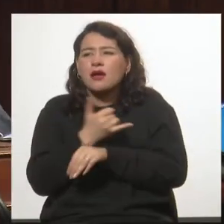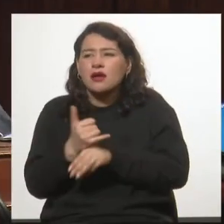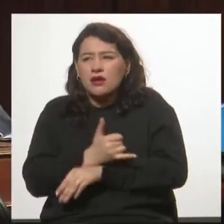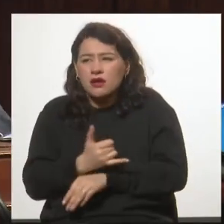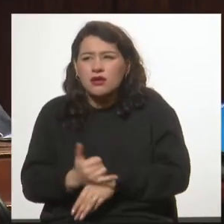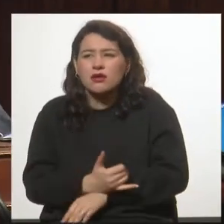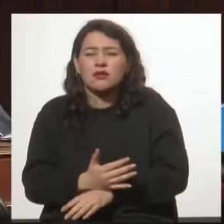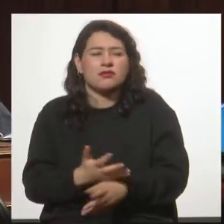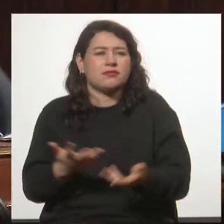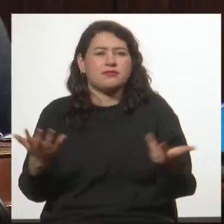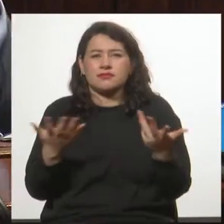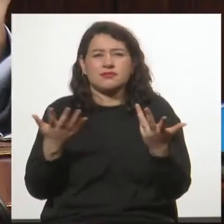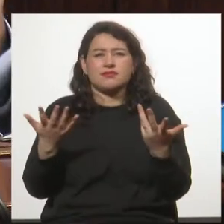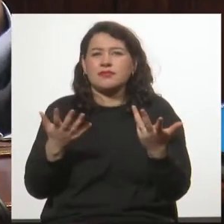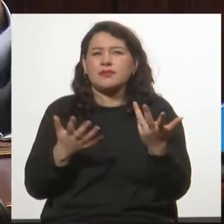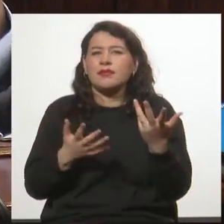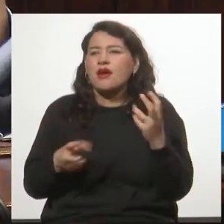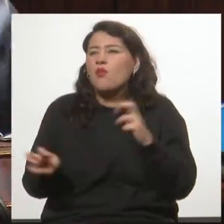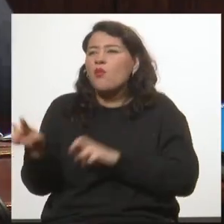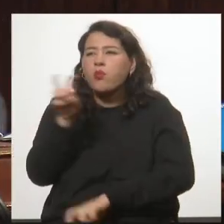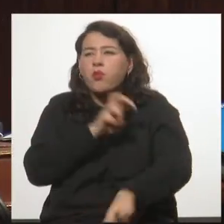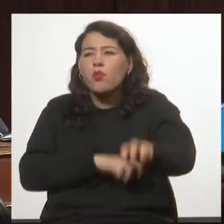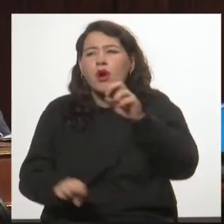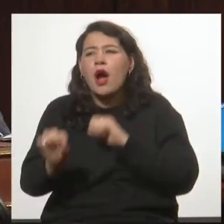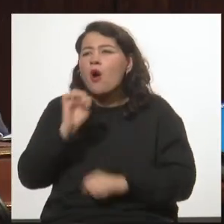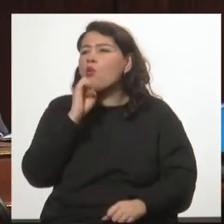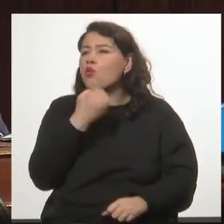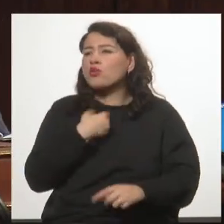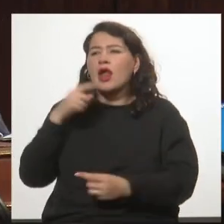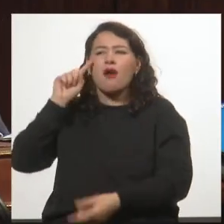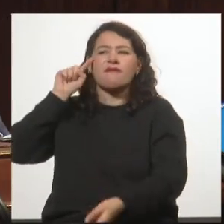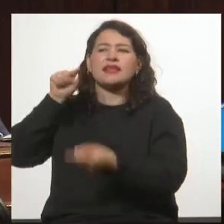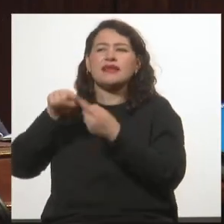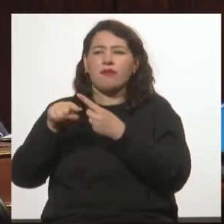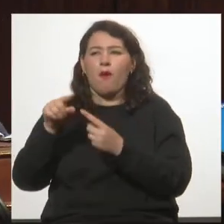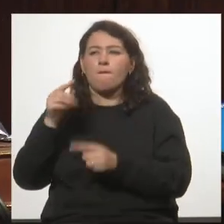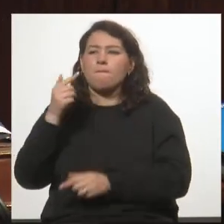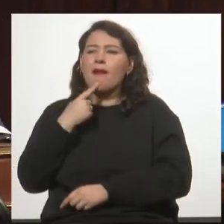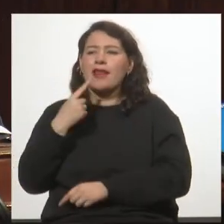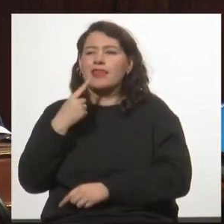para camuflar un objetivo político